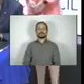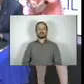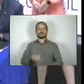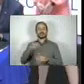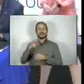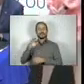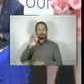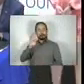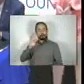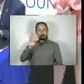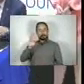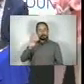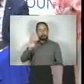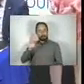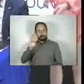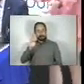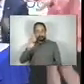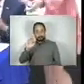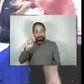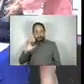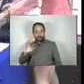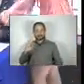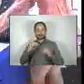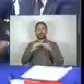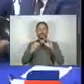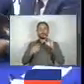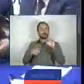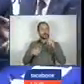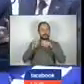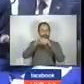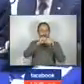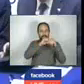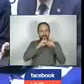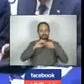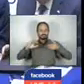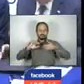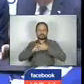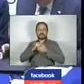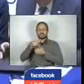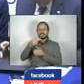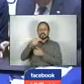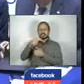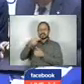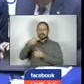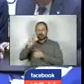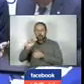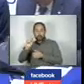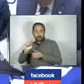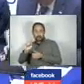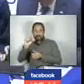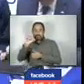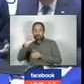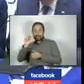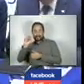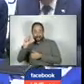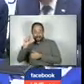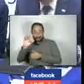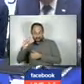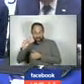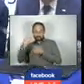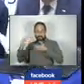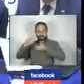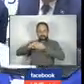Cuscatlán, Banco Industrial y Banco Ficosa de la mano de Huge Business and Investment Council